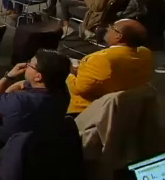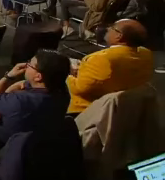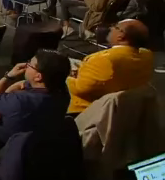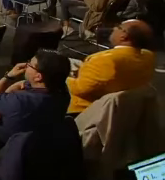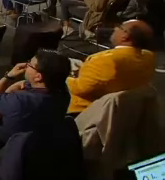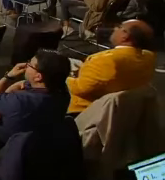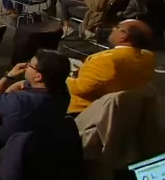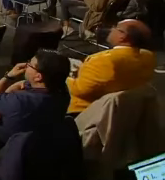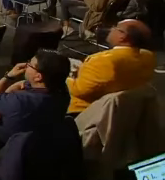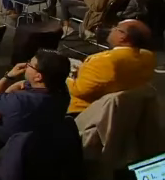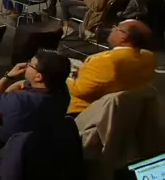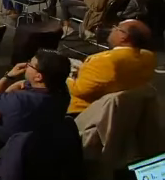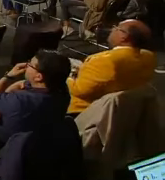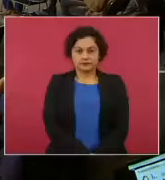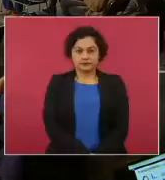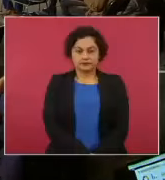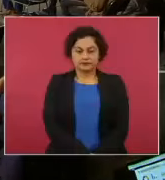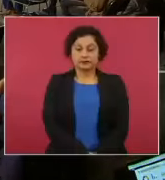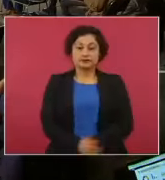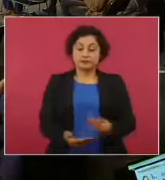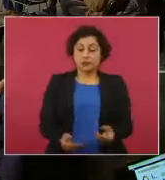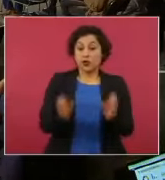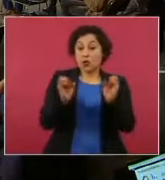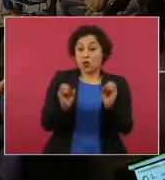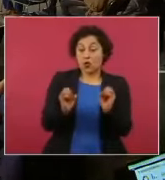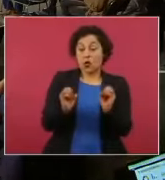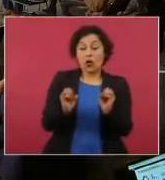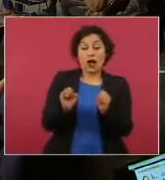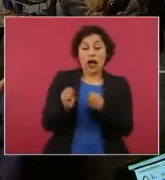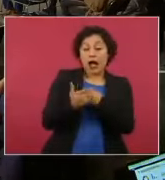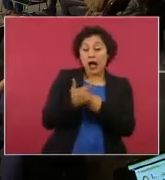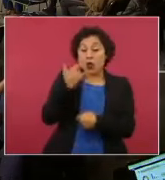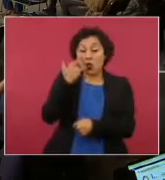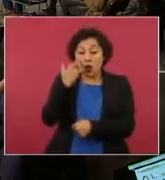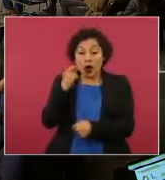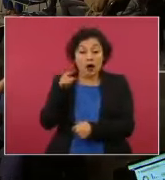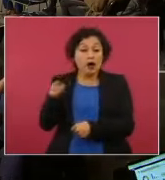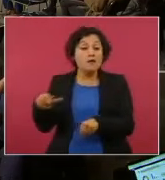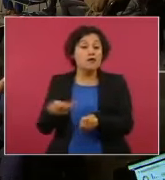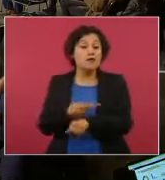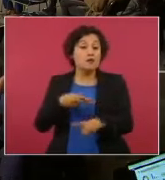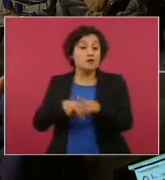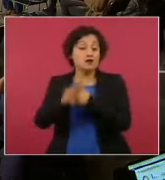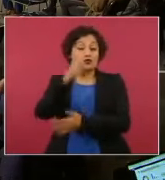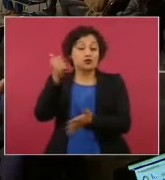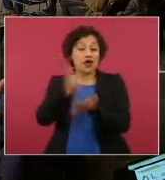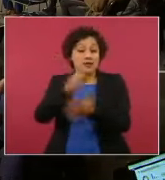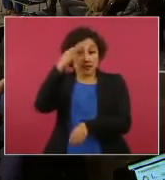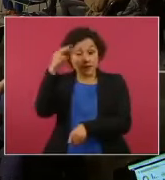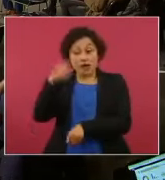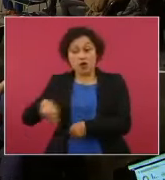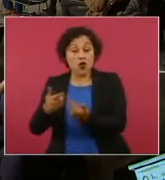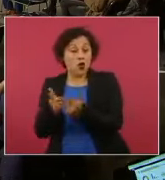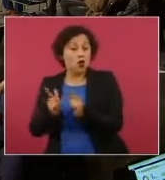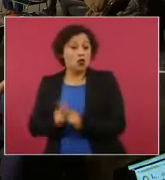o a la campaña negra de los incidentes del metro de la Ciudad de México. Un detalle más. En